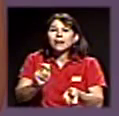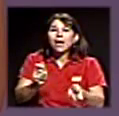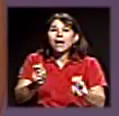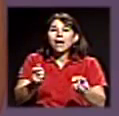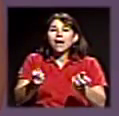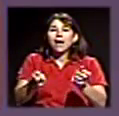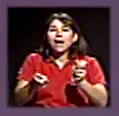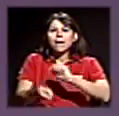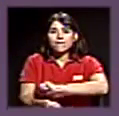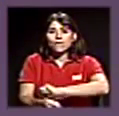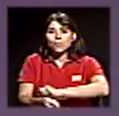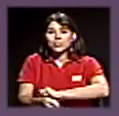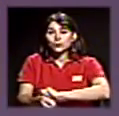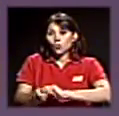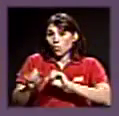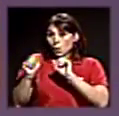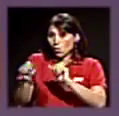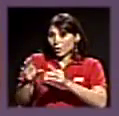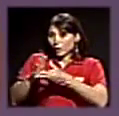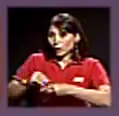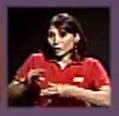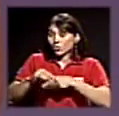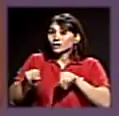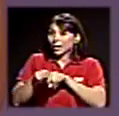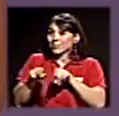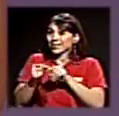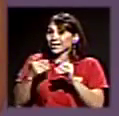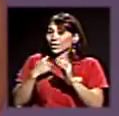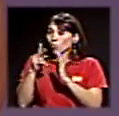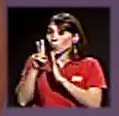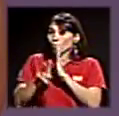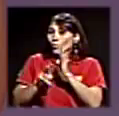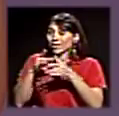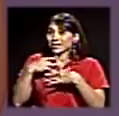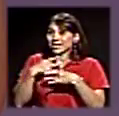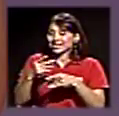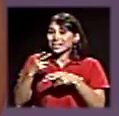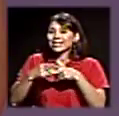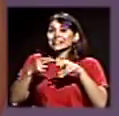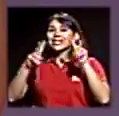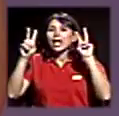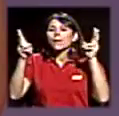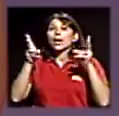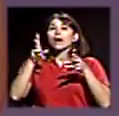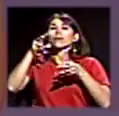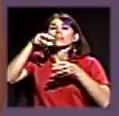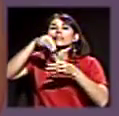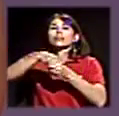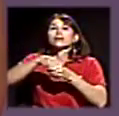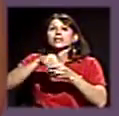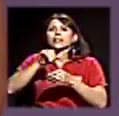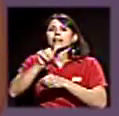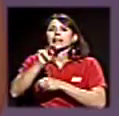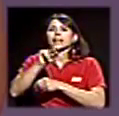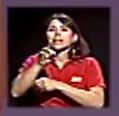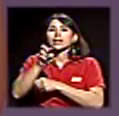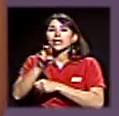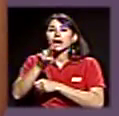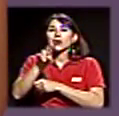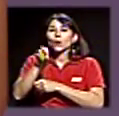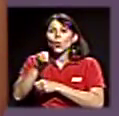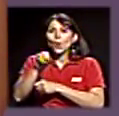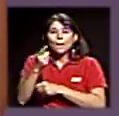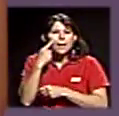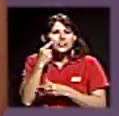un poquito ahora. Tiene un documental muy interesante también, que se llama Interno, y que vamos a ver algunas imágenes mientras